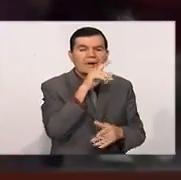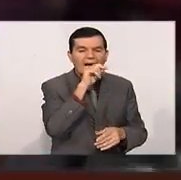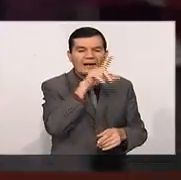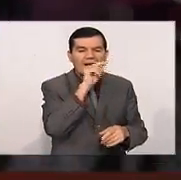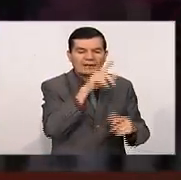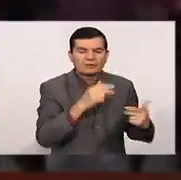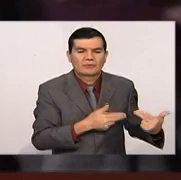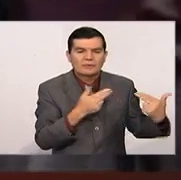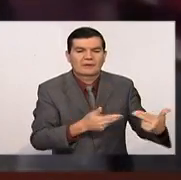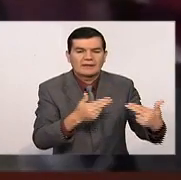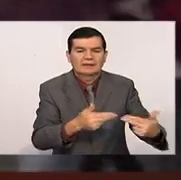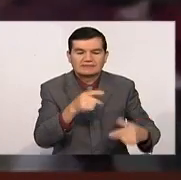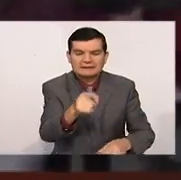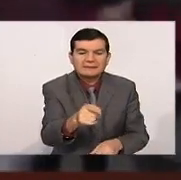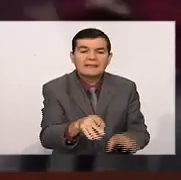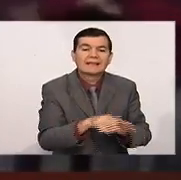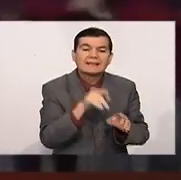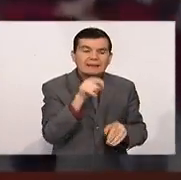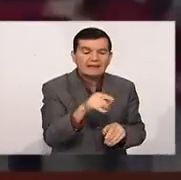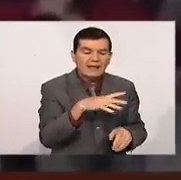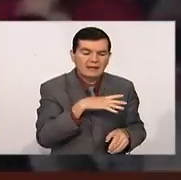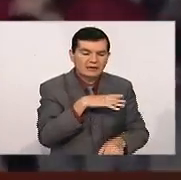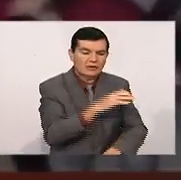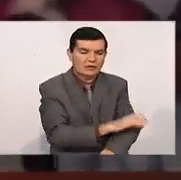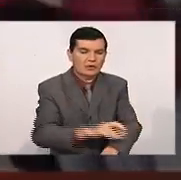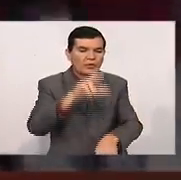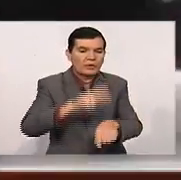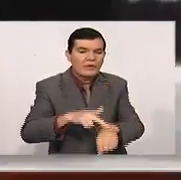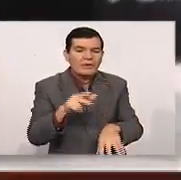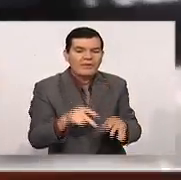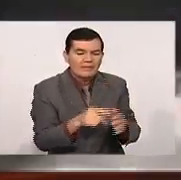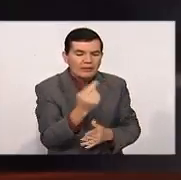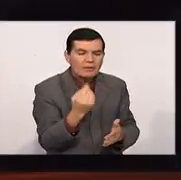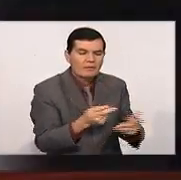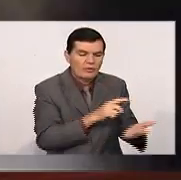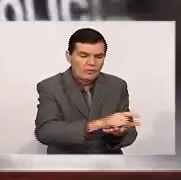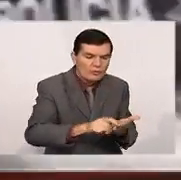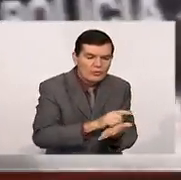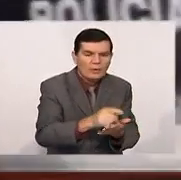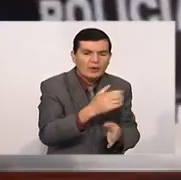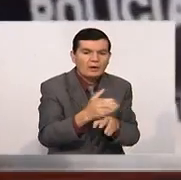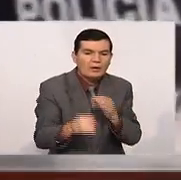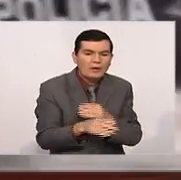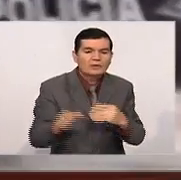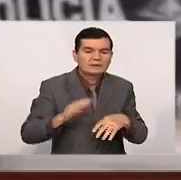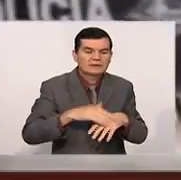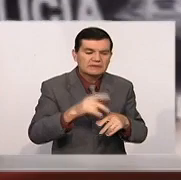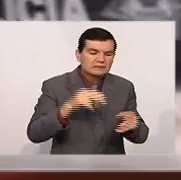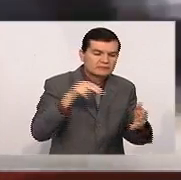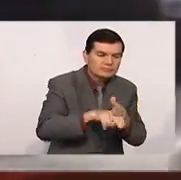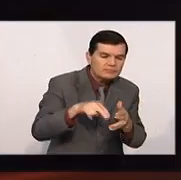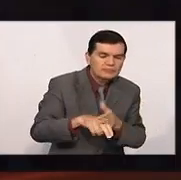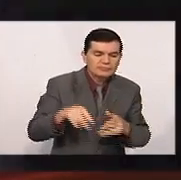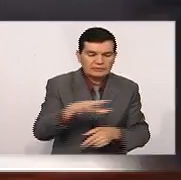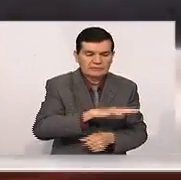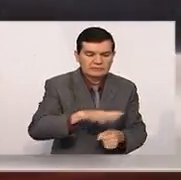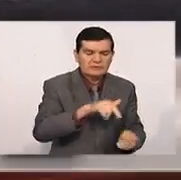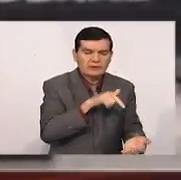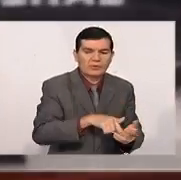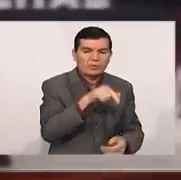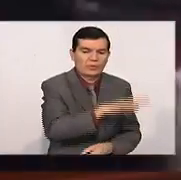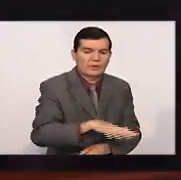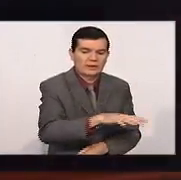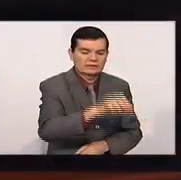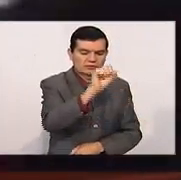Generación. Presuntamente coordinaba la distribución de droga y la operación de secuestros y ejecuciones en esa región